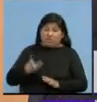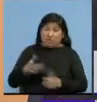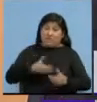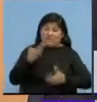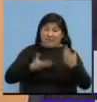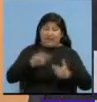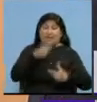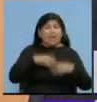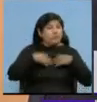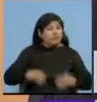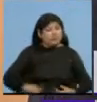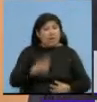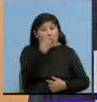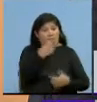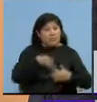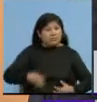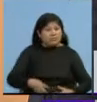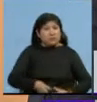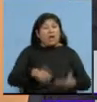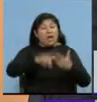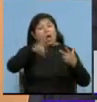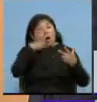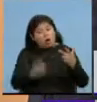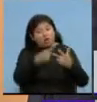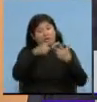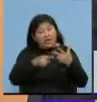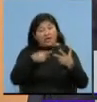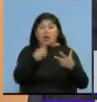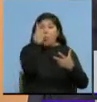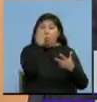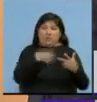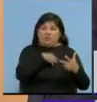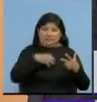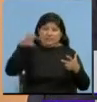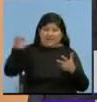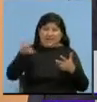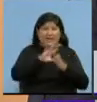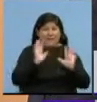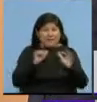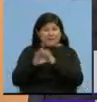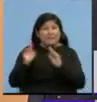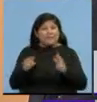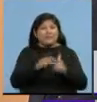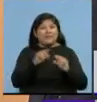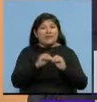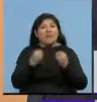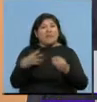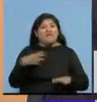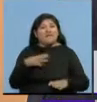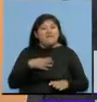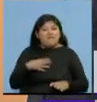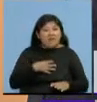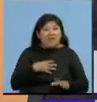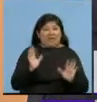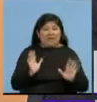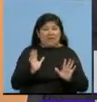ya, pero todavía nos falta, la media nacional es 5 por millón de habitantes y nosotros estamos ahí arañando el